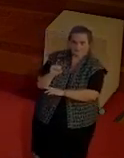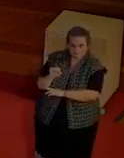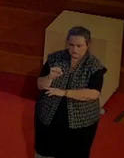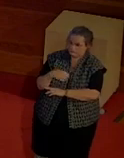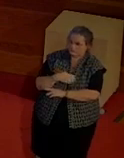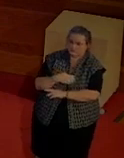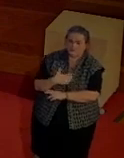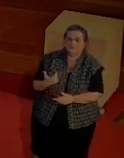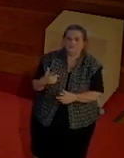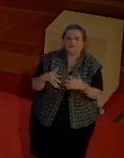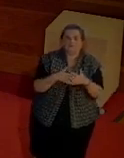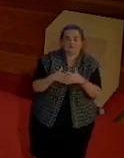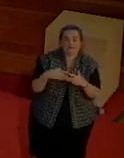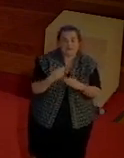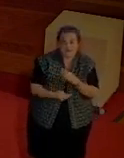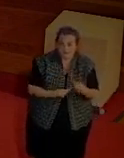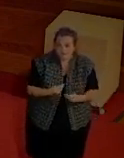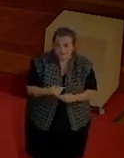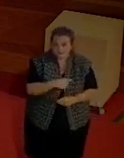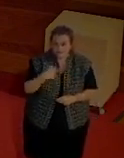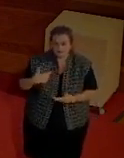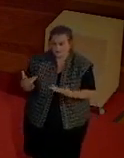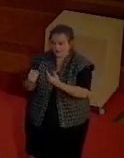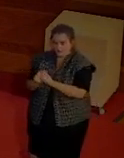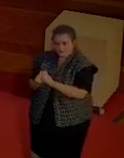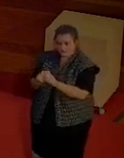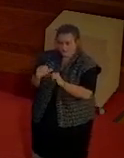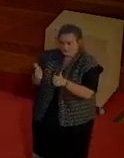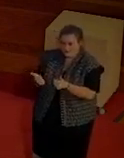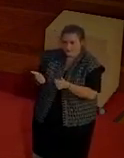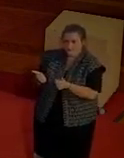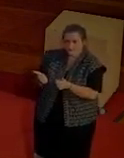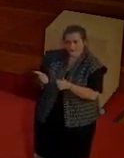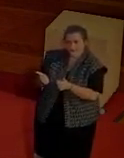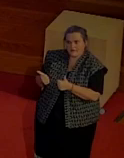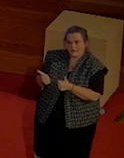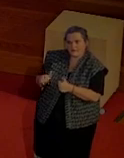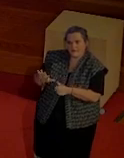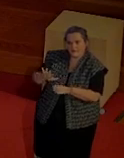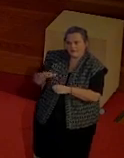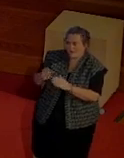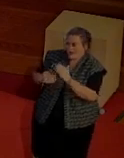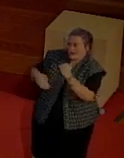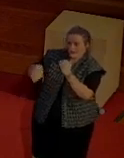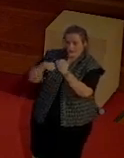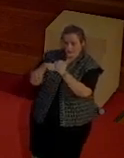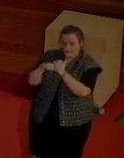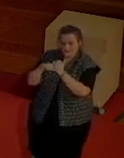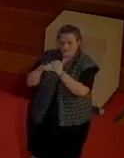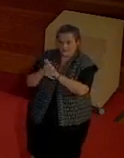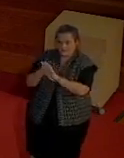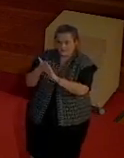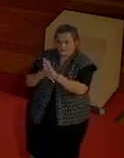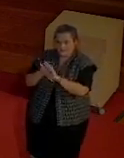lo que hace Estados Unidos es se dirige directamente a China empieza a tratarla Aparentemente como un igual básicamente en la